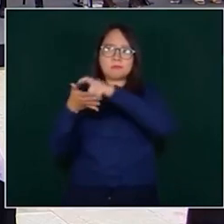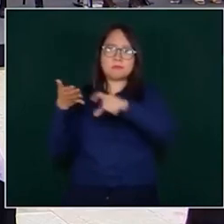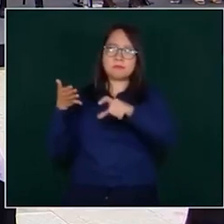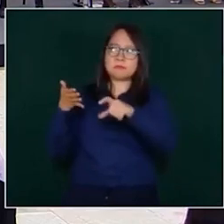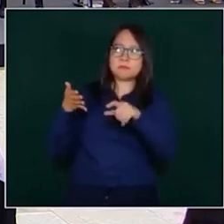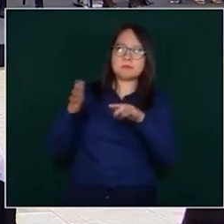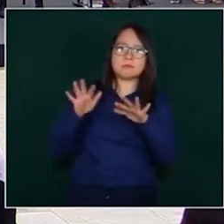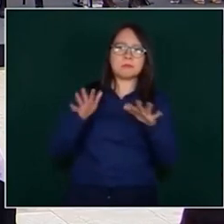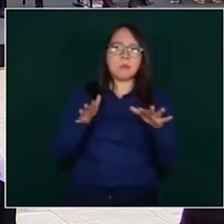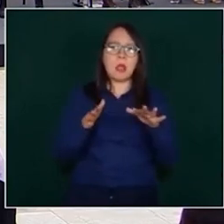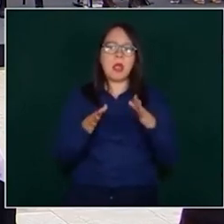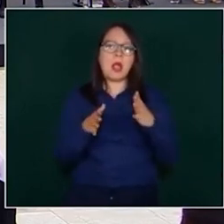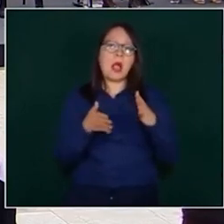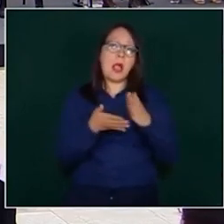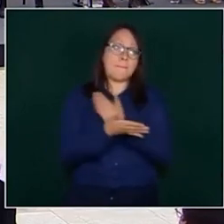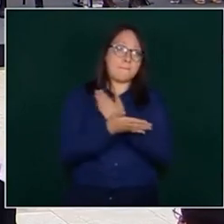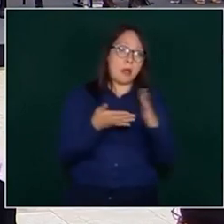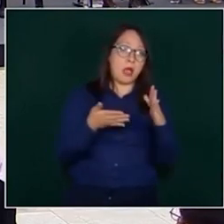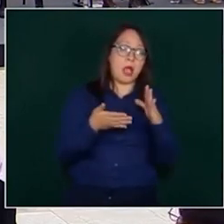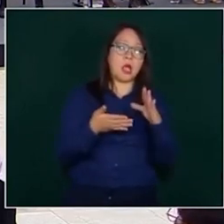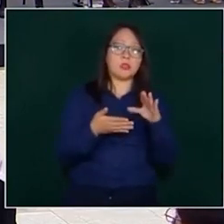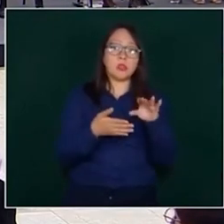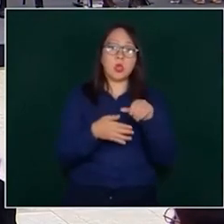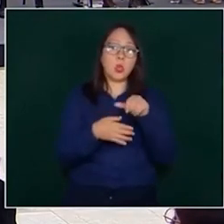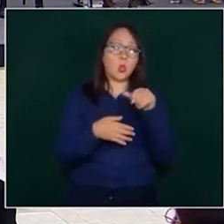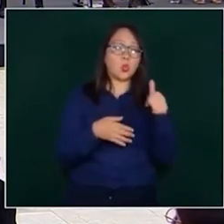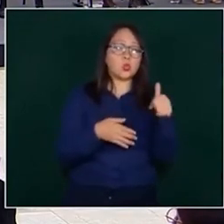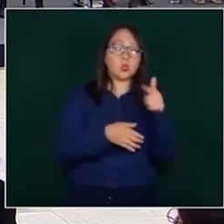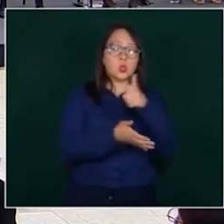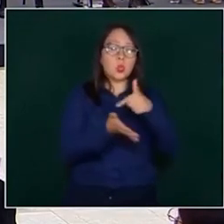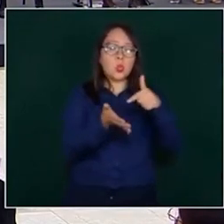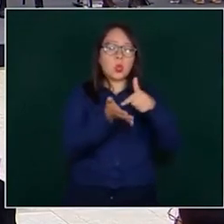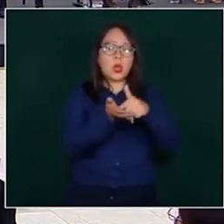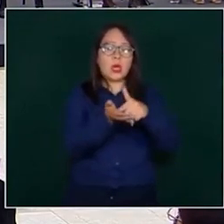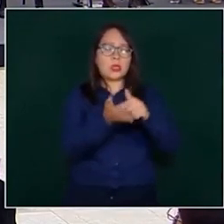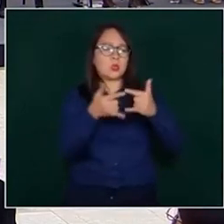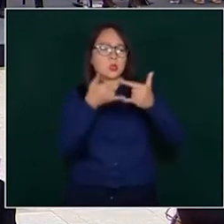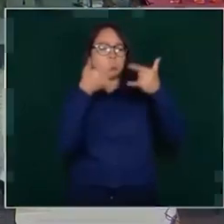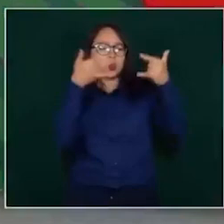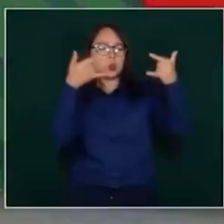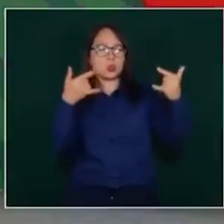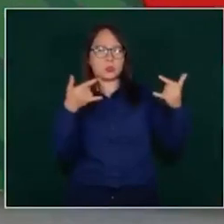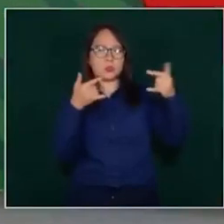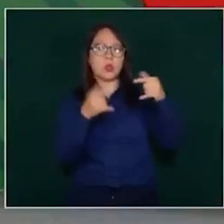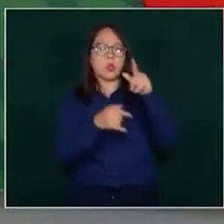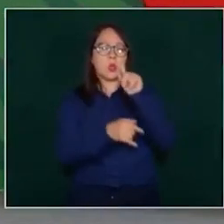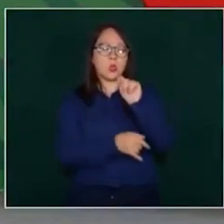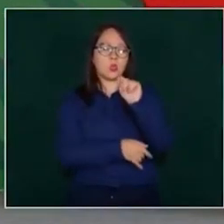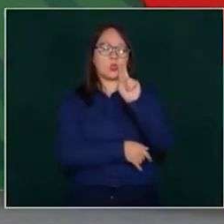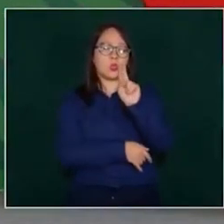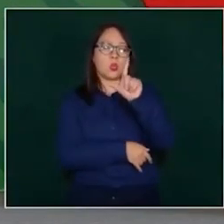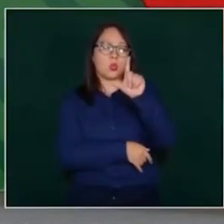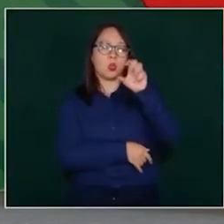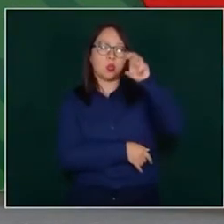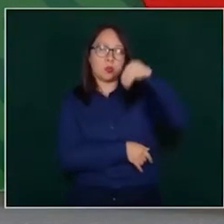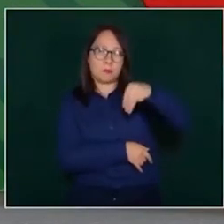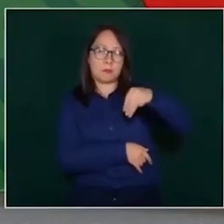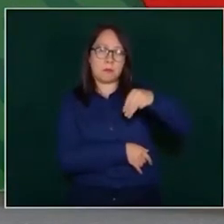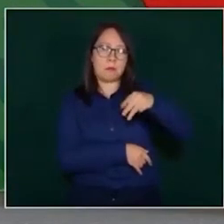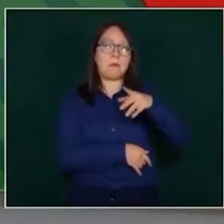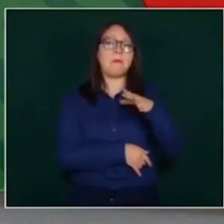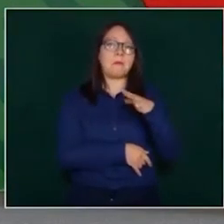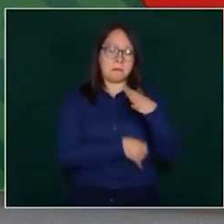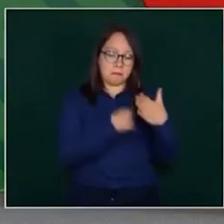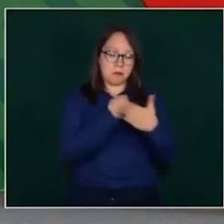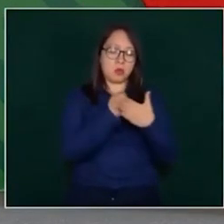más lo que pertenece a la zona arqueológica de Tulum, van a conformar un